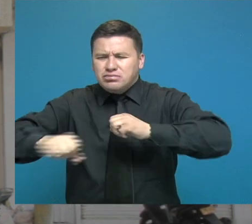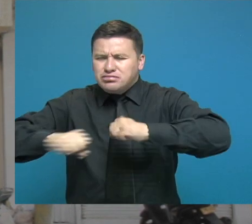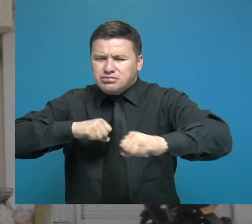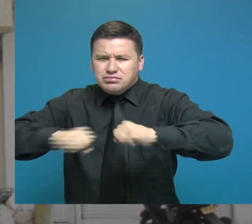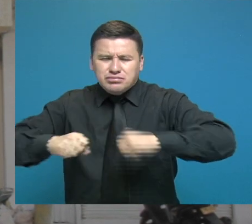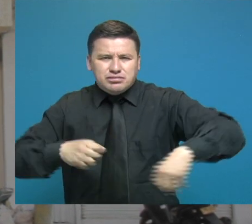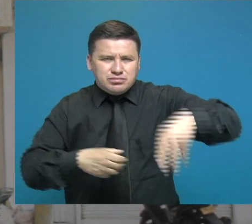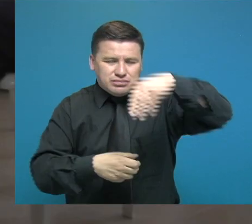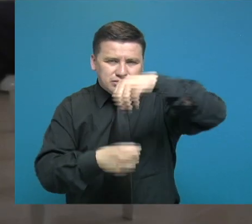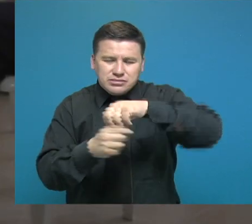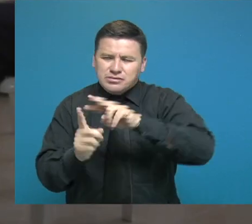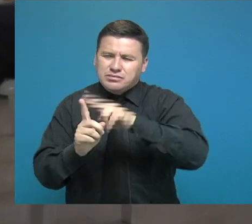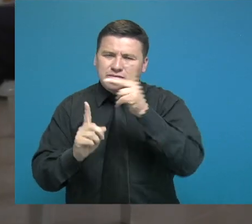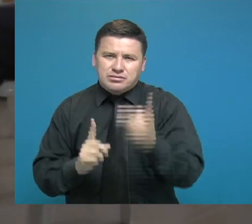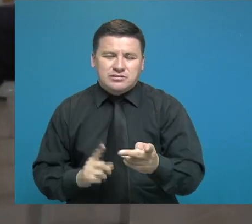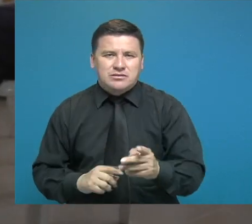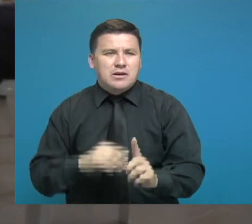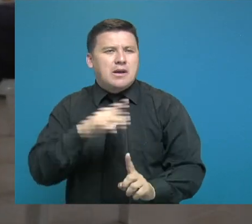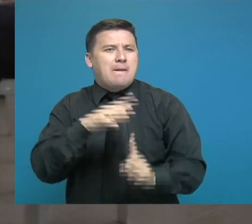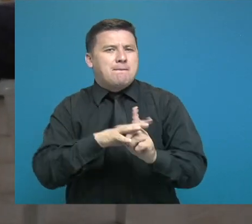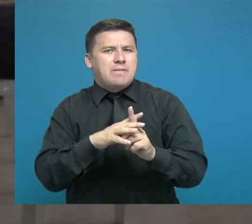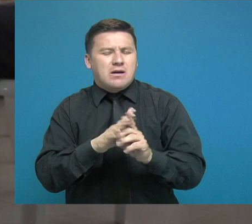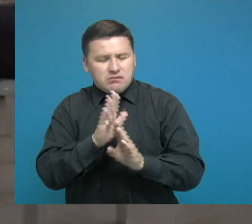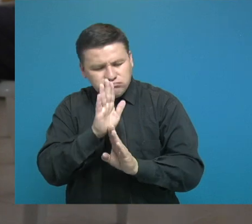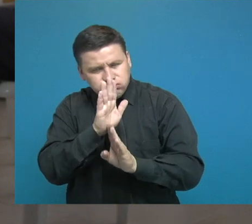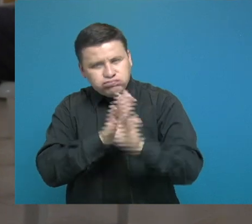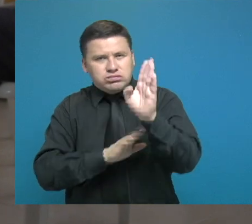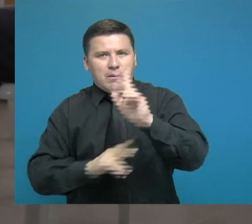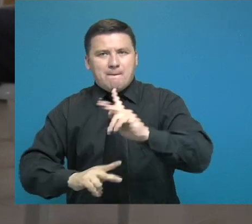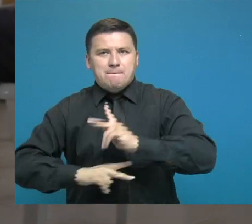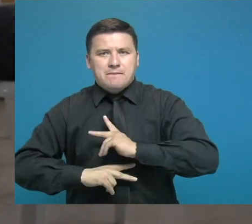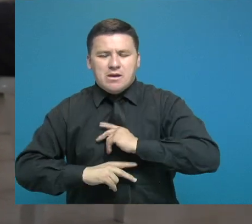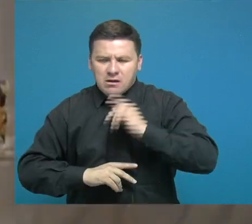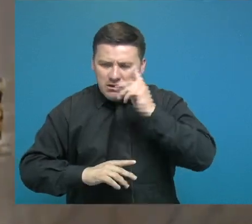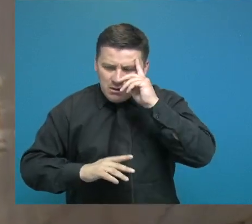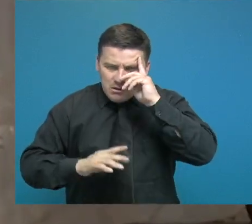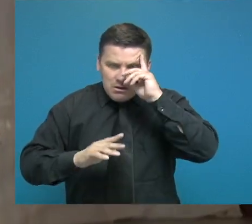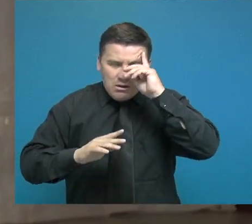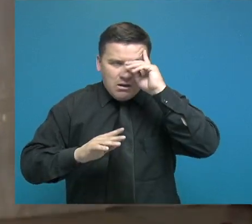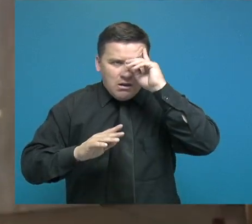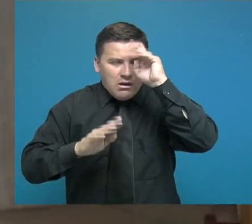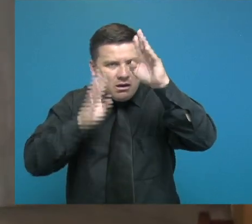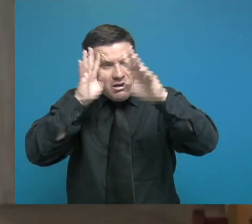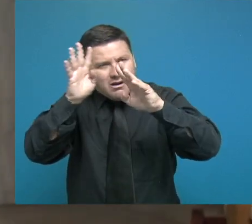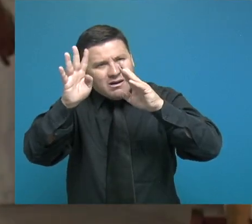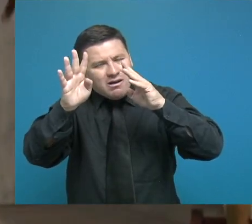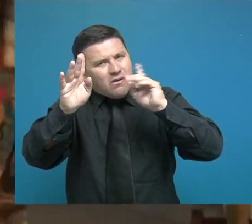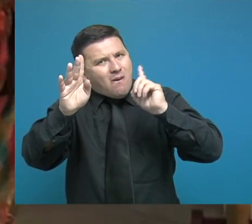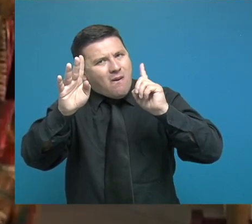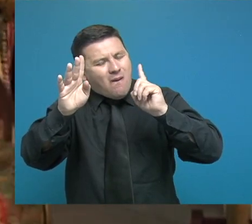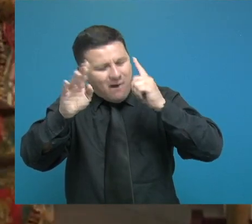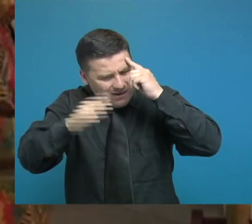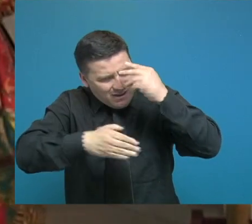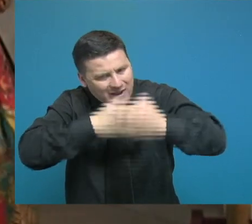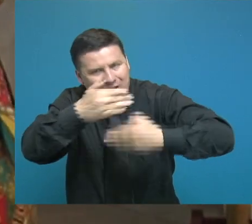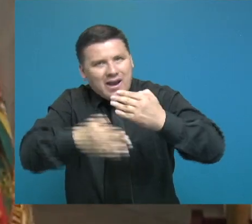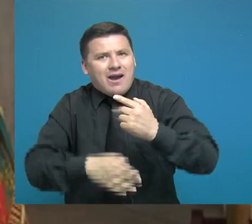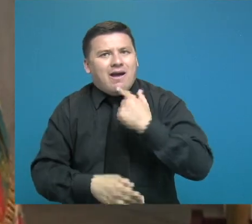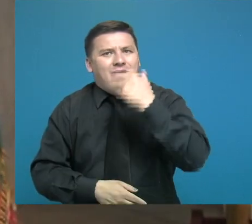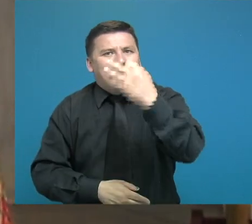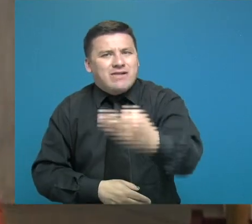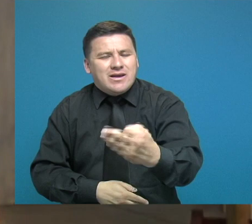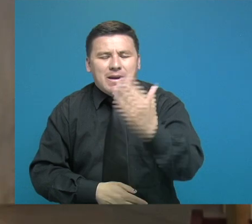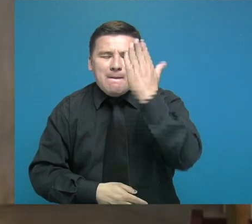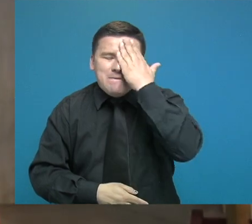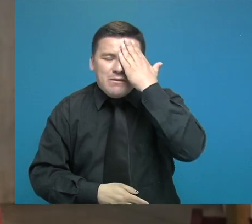generado una movilización. Las víctimas desde sus regiones han desarrollado sus propias iniciativas de memoria, evocando en voz alta su